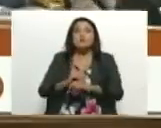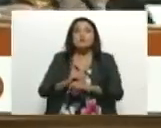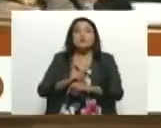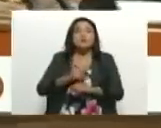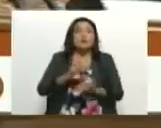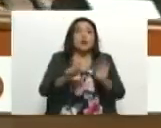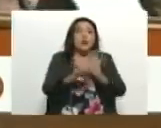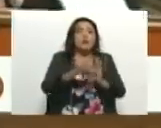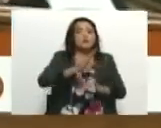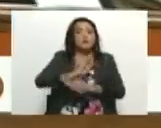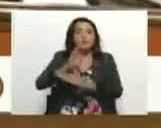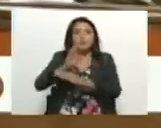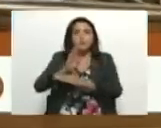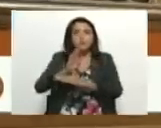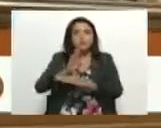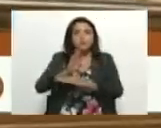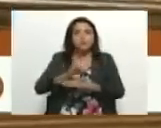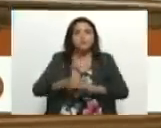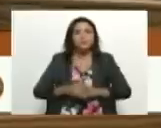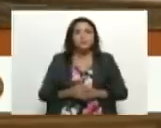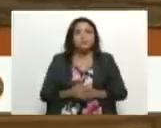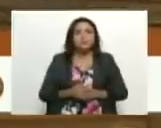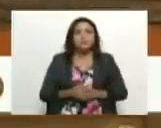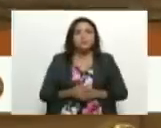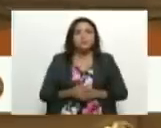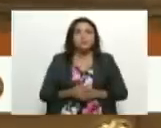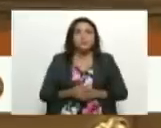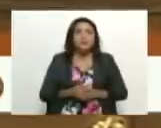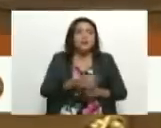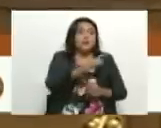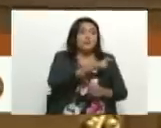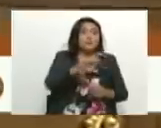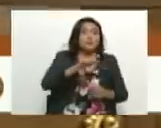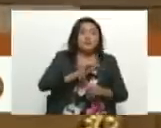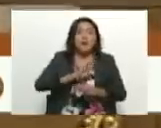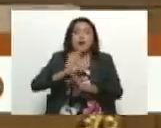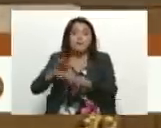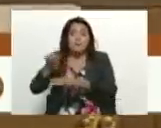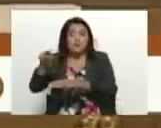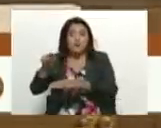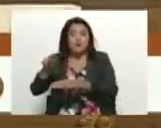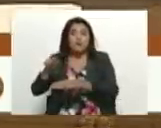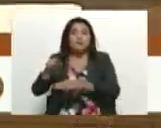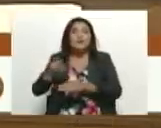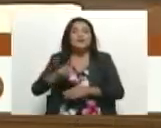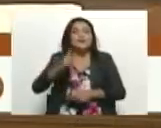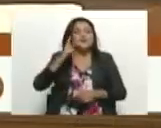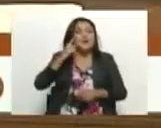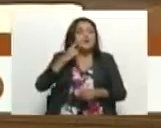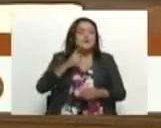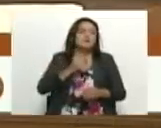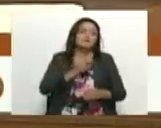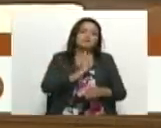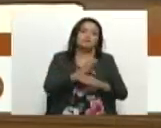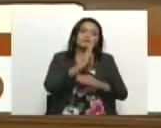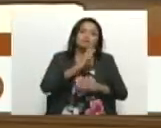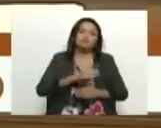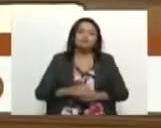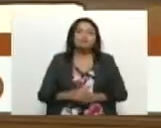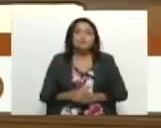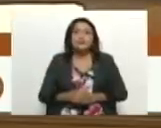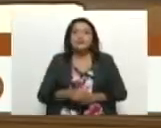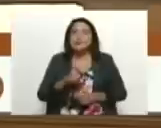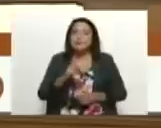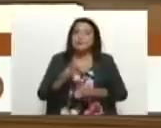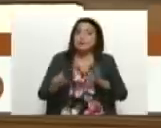pero también deben saber sus cómplices que se van a enfrentar a la ley, deben saber sus testaferros que se van a enfrentar